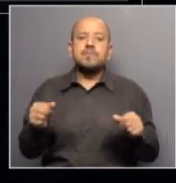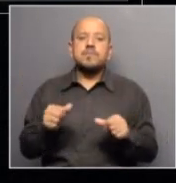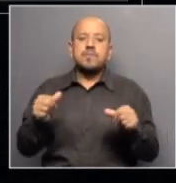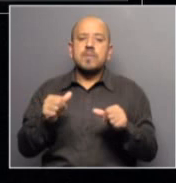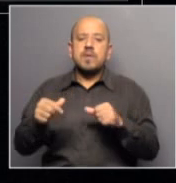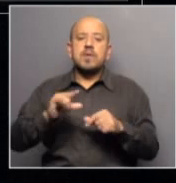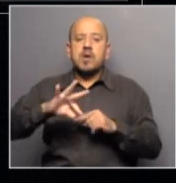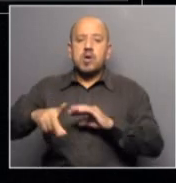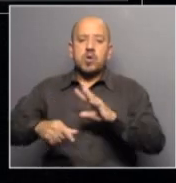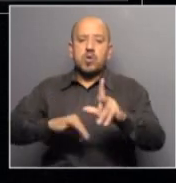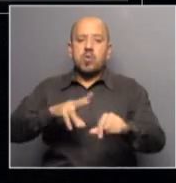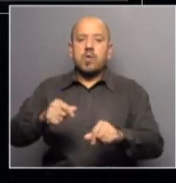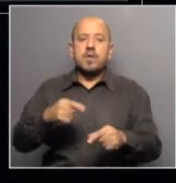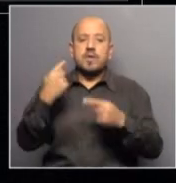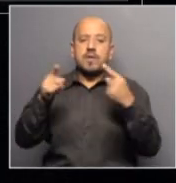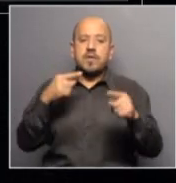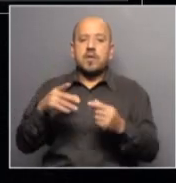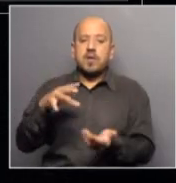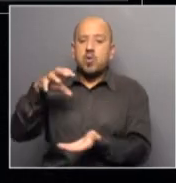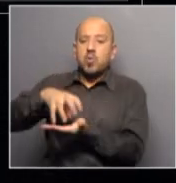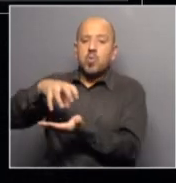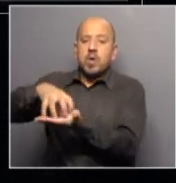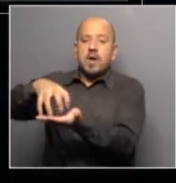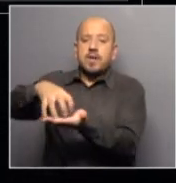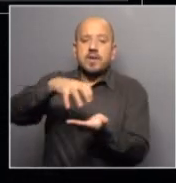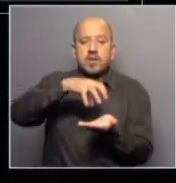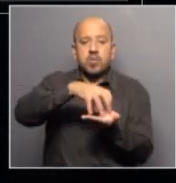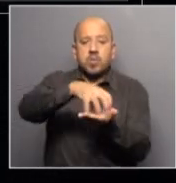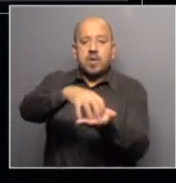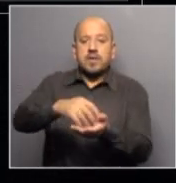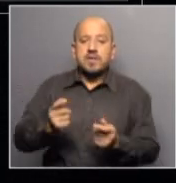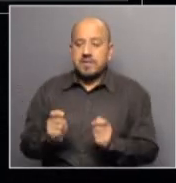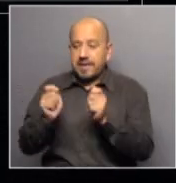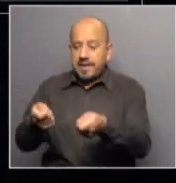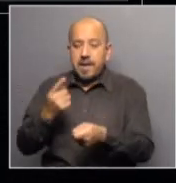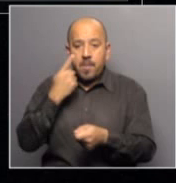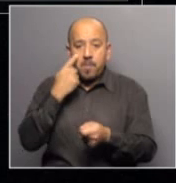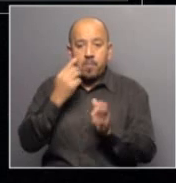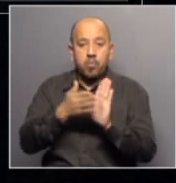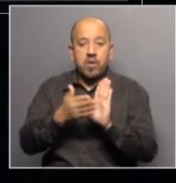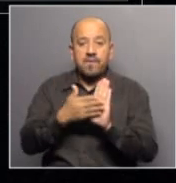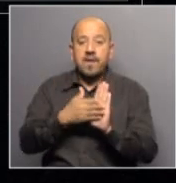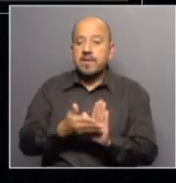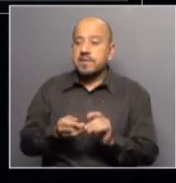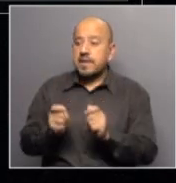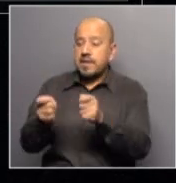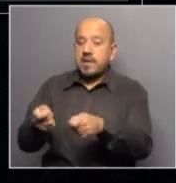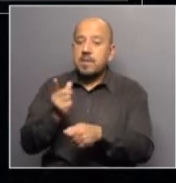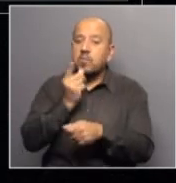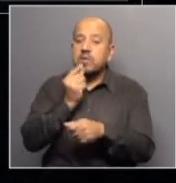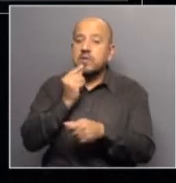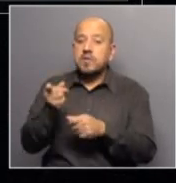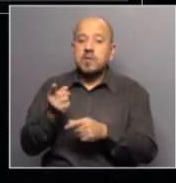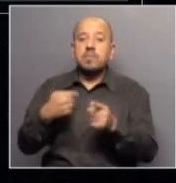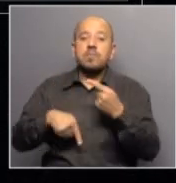ejerciendo robos a distintas plantaciones y se entrega evidencia a la policía respecto a esas plantaciones y a esos robos,